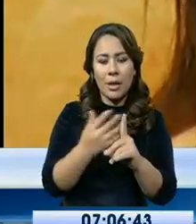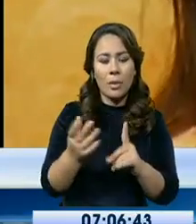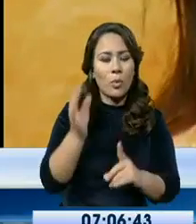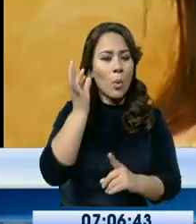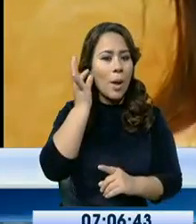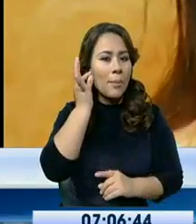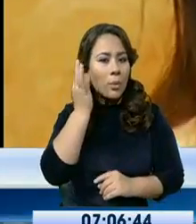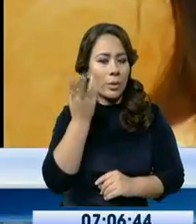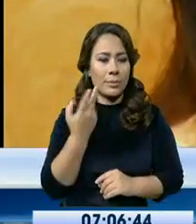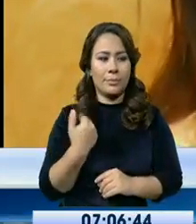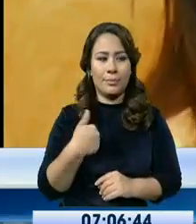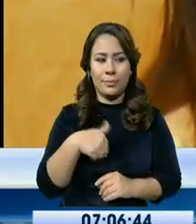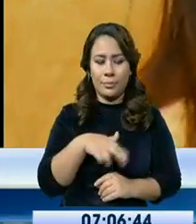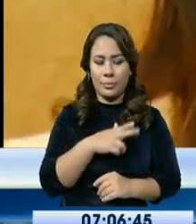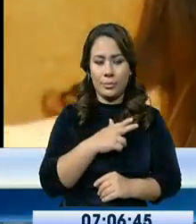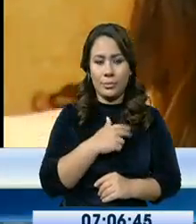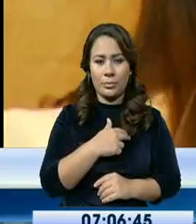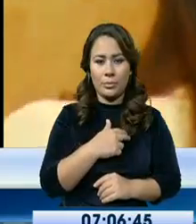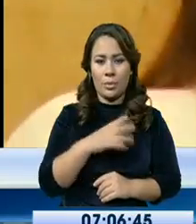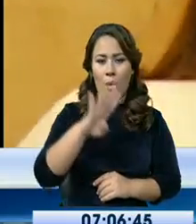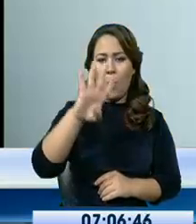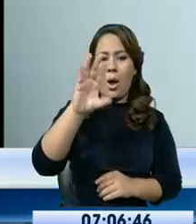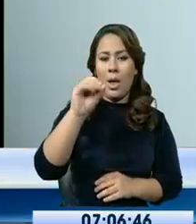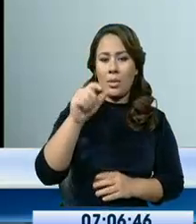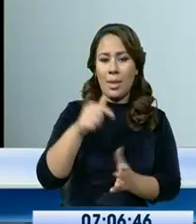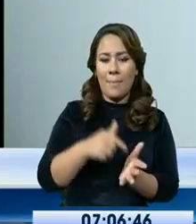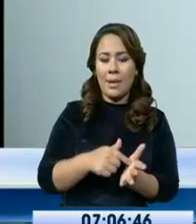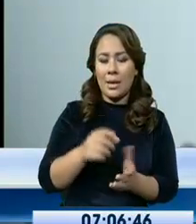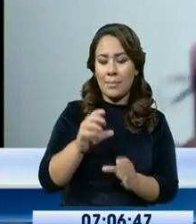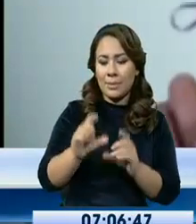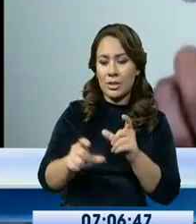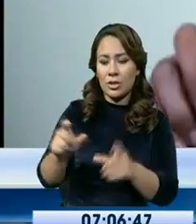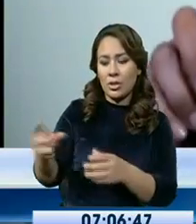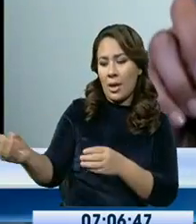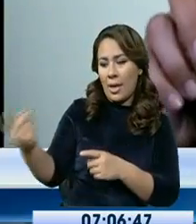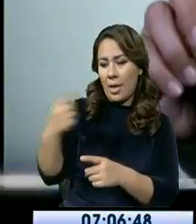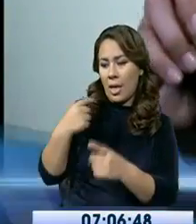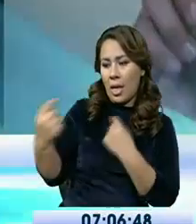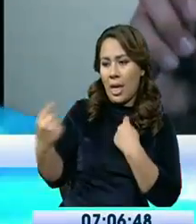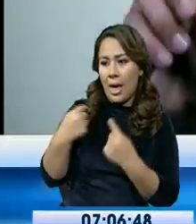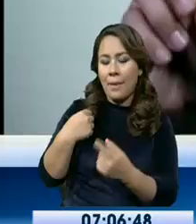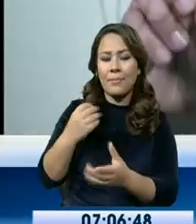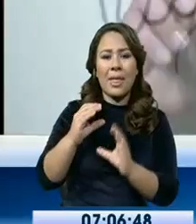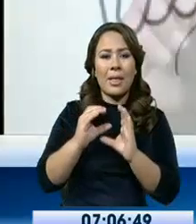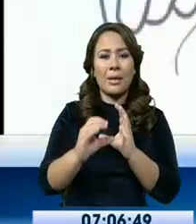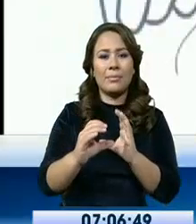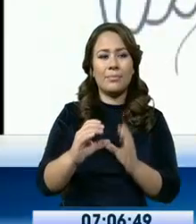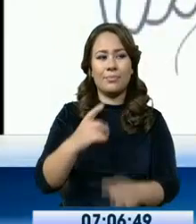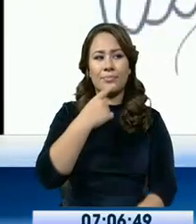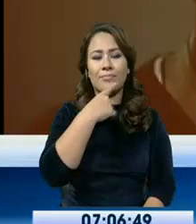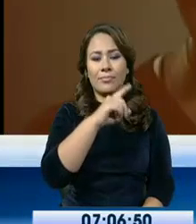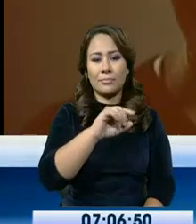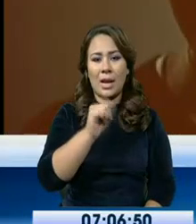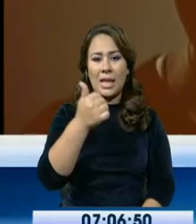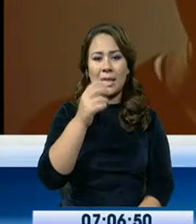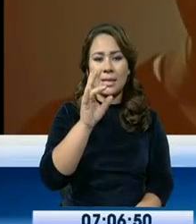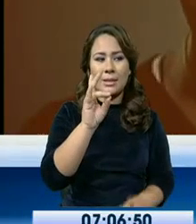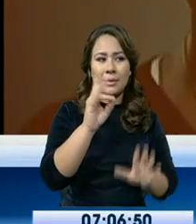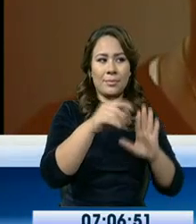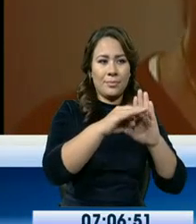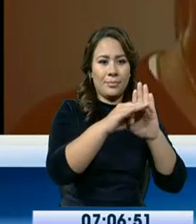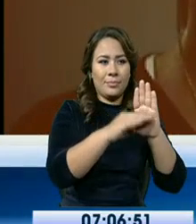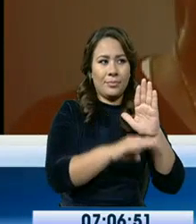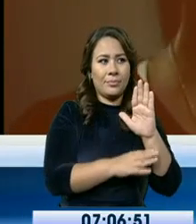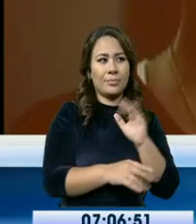que unas 40.000 denuncias. La ordenanza municipal contiene dos títulos, 17 artículos y